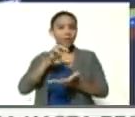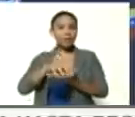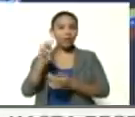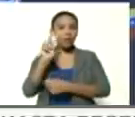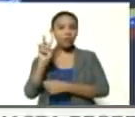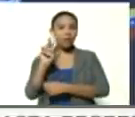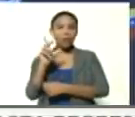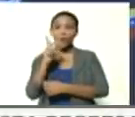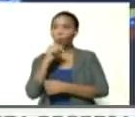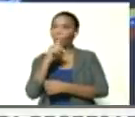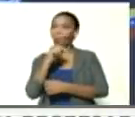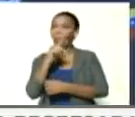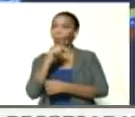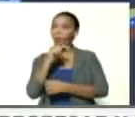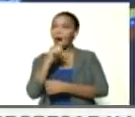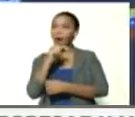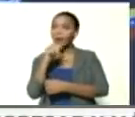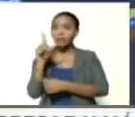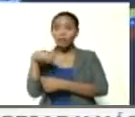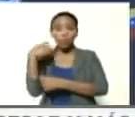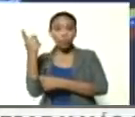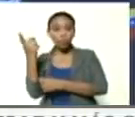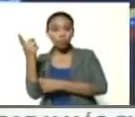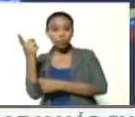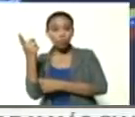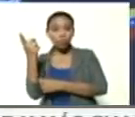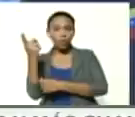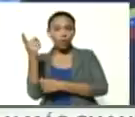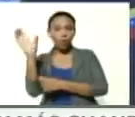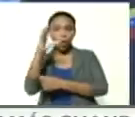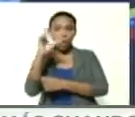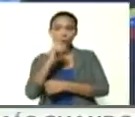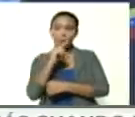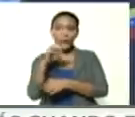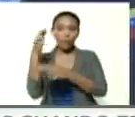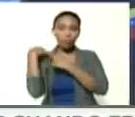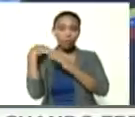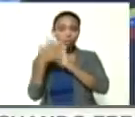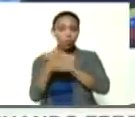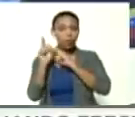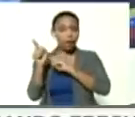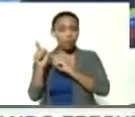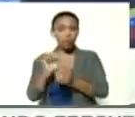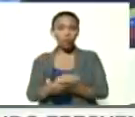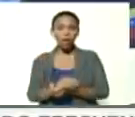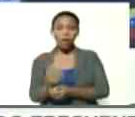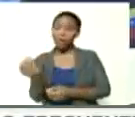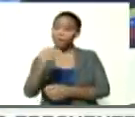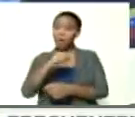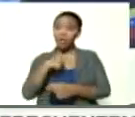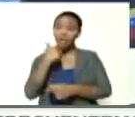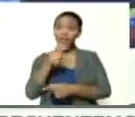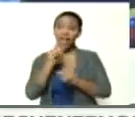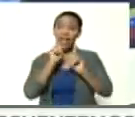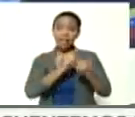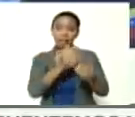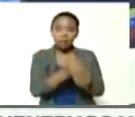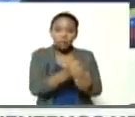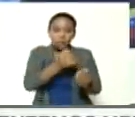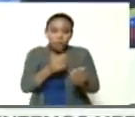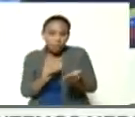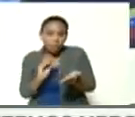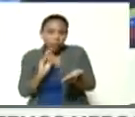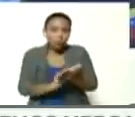no hay de el otro lado. Y es que además, como les decía, esa transposición,